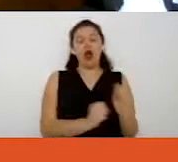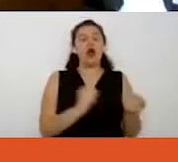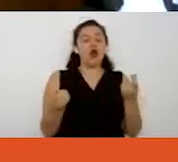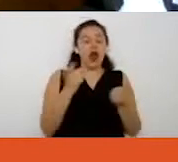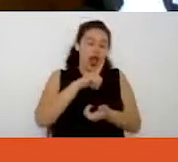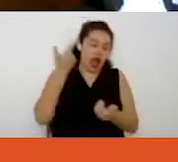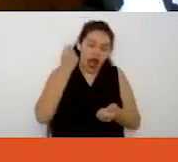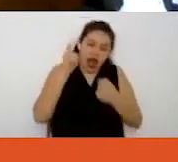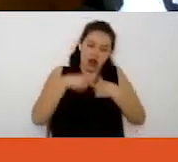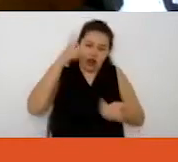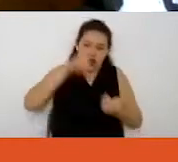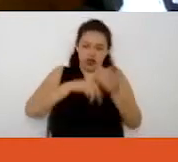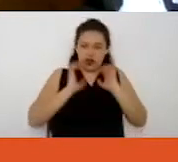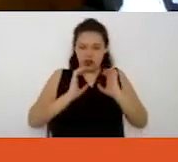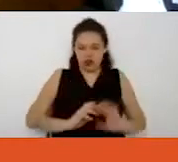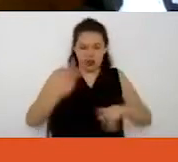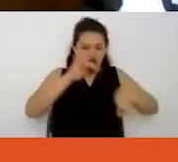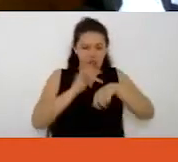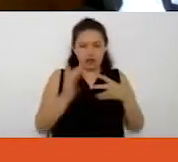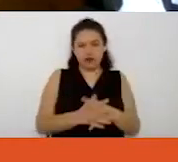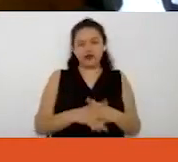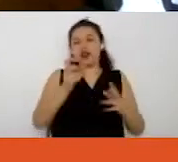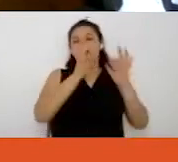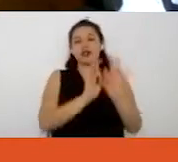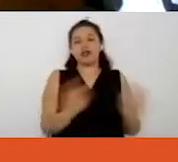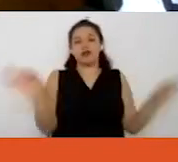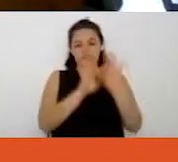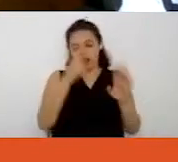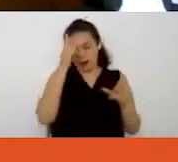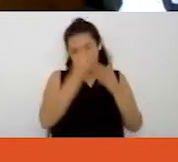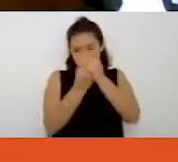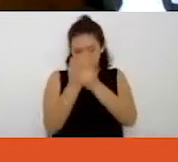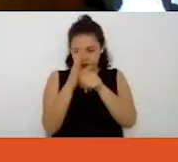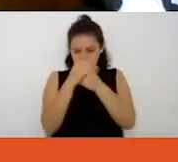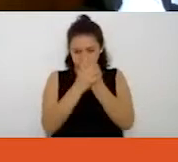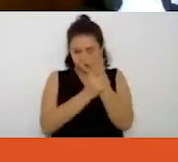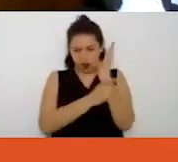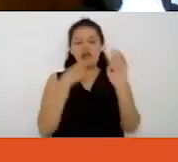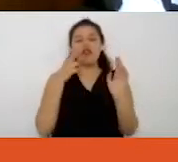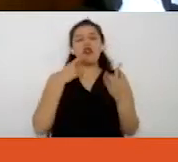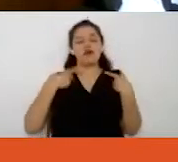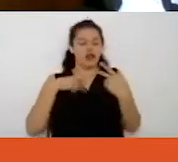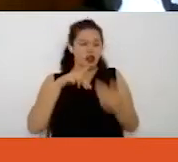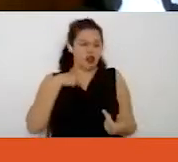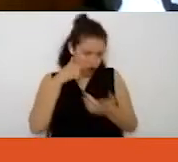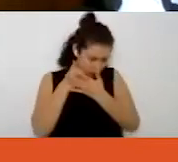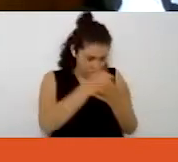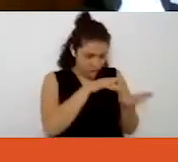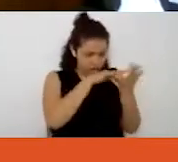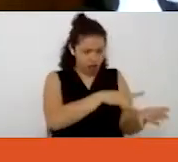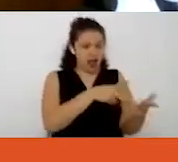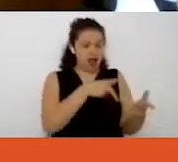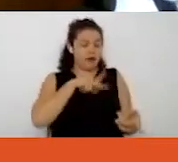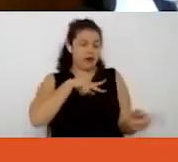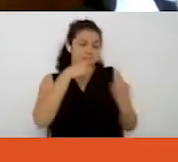¿De acuerdo? De ahí la importancia del tener guantes, del portar guantes. No porque yo querer ayudar a la víctima voy a descuidar mi